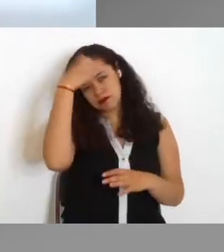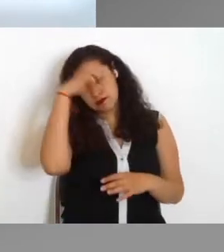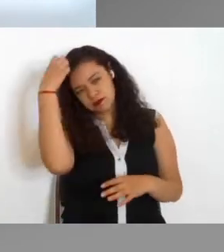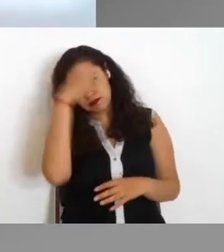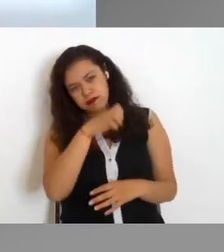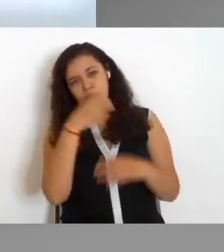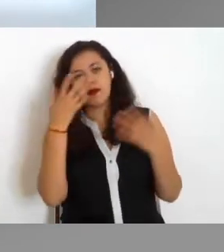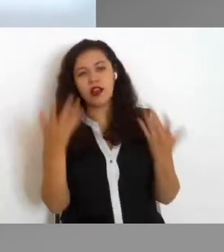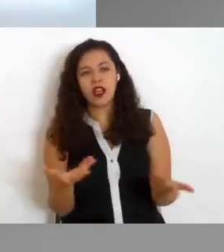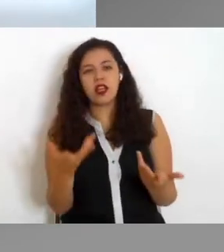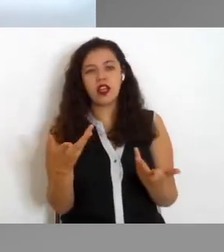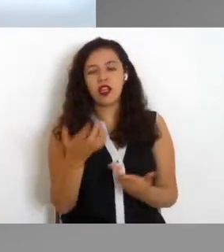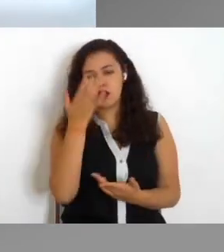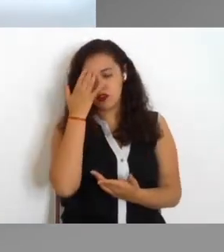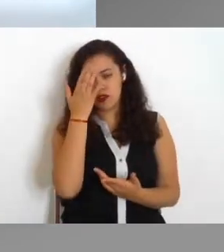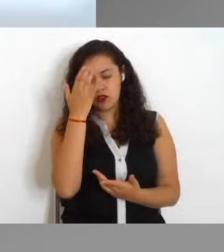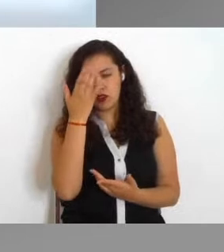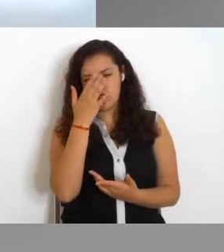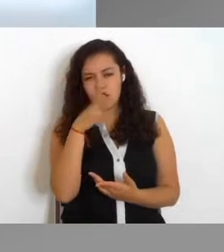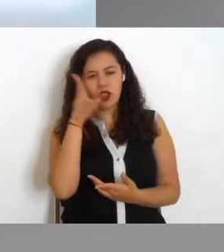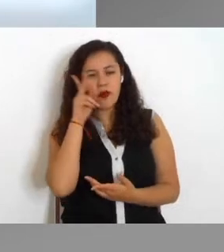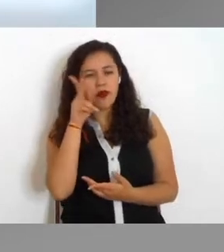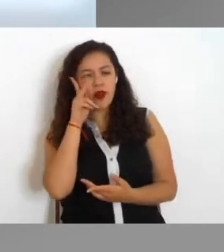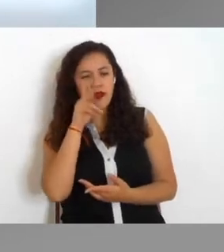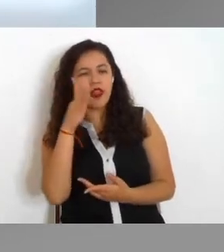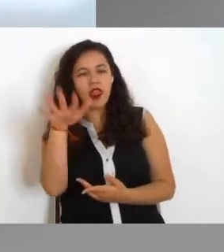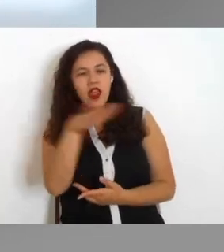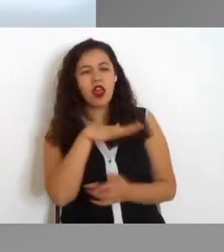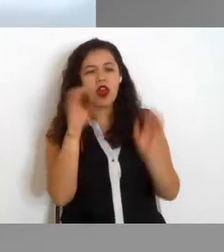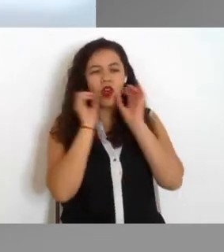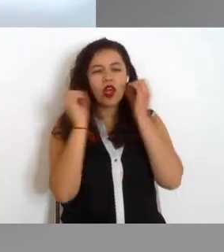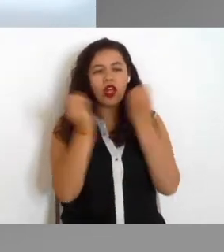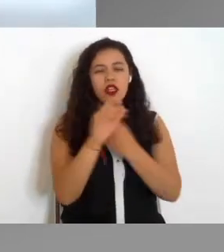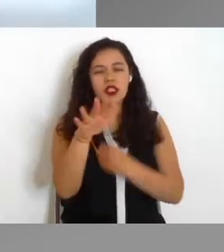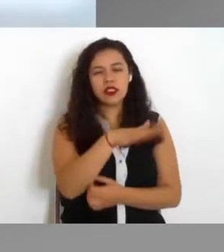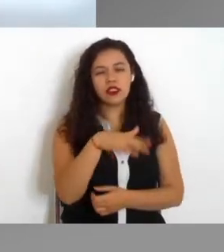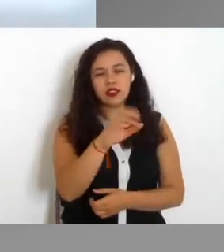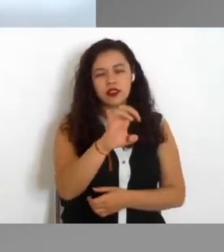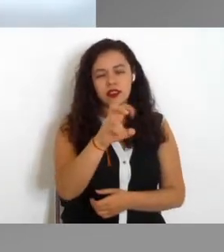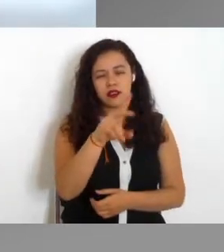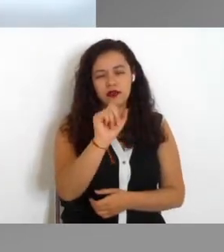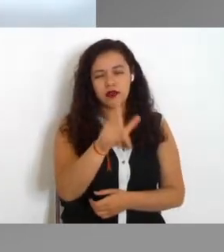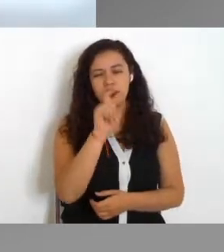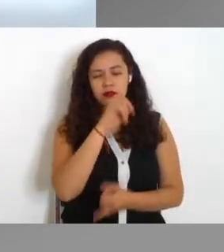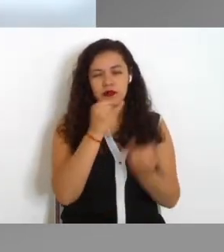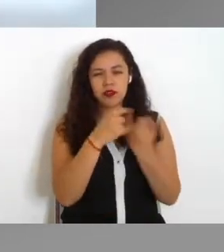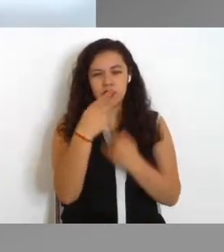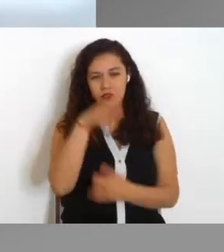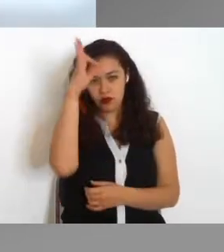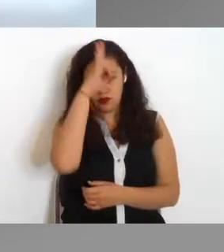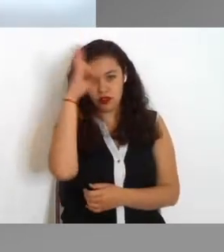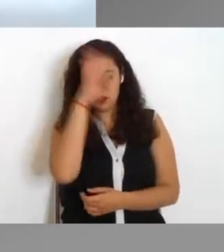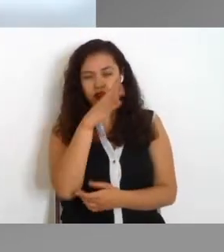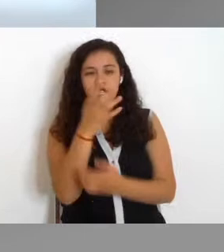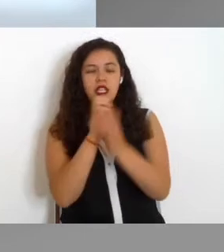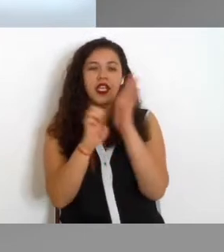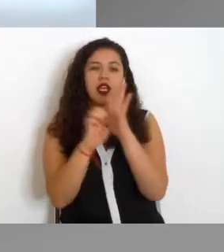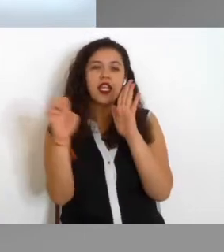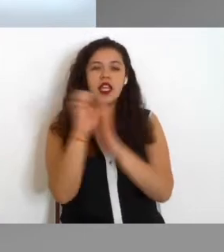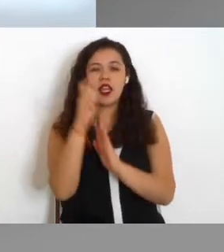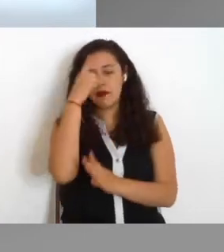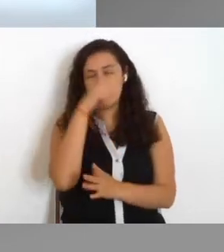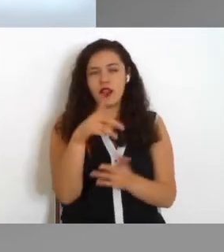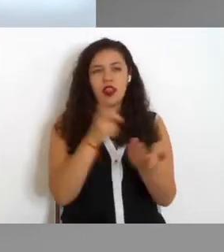empírico y teórico de las organizaciones civiles y con la filosofía y ética de los derechos humanos. Por ello hablo